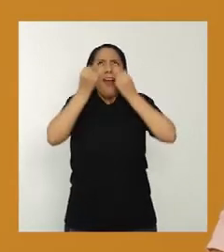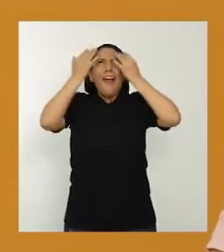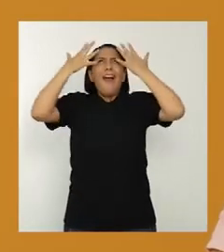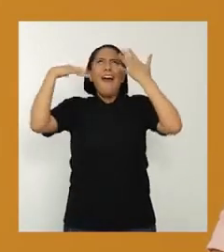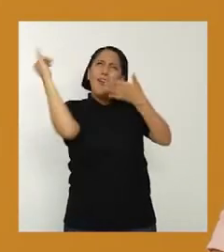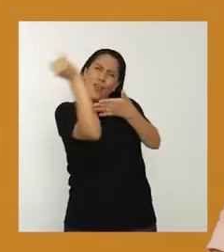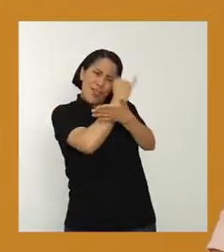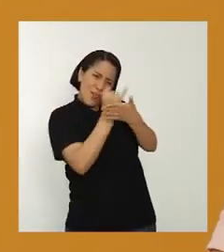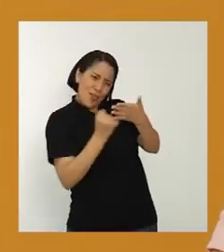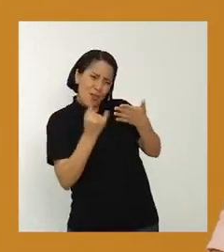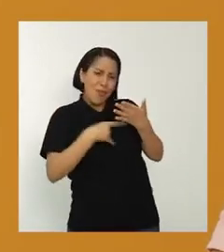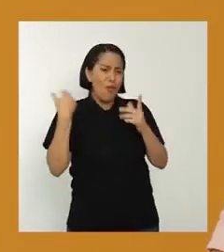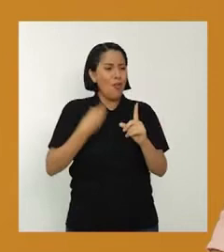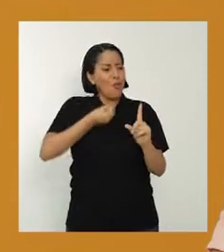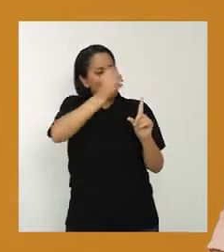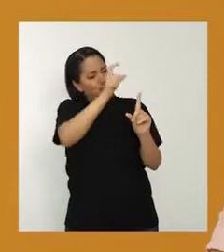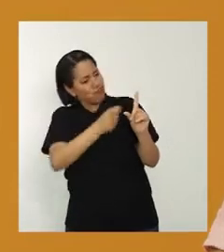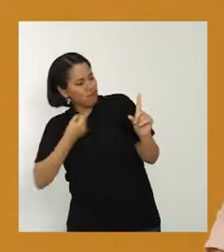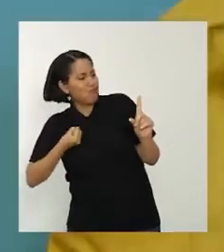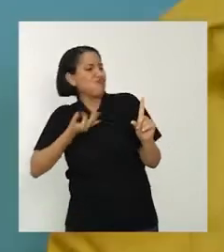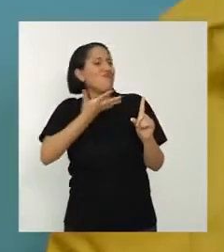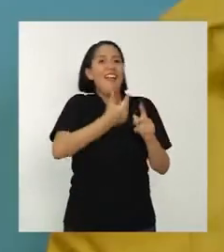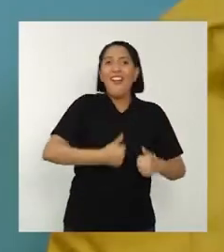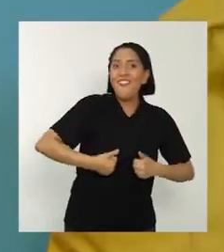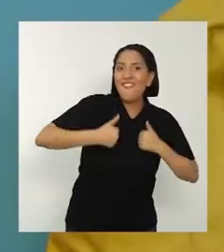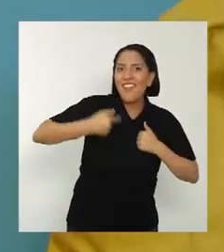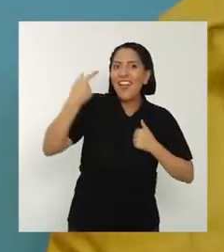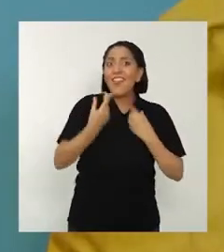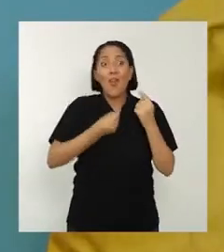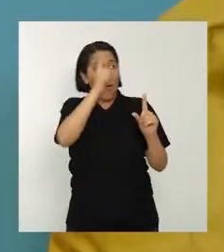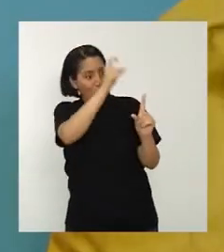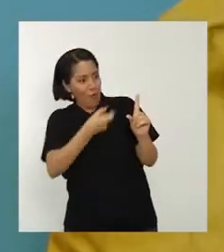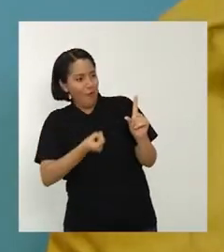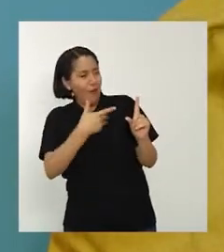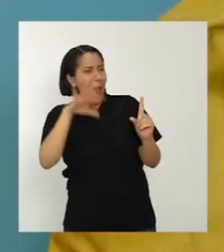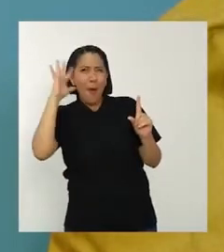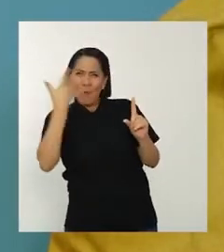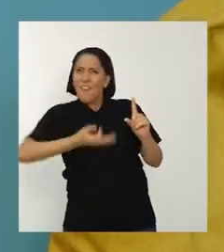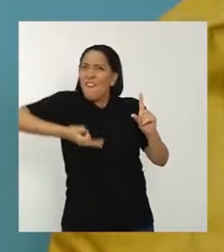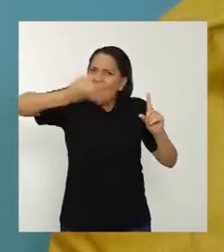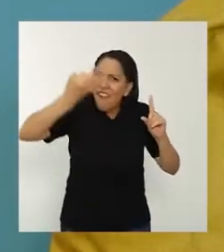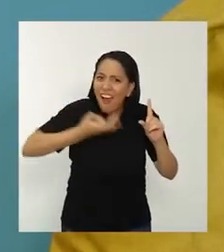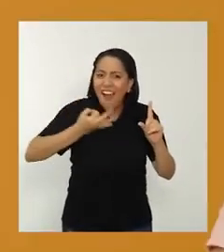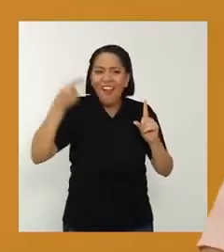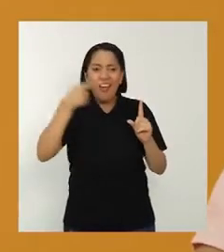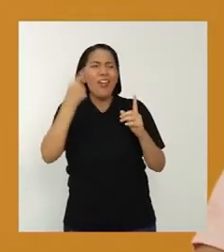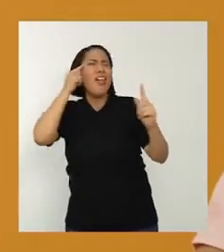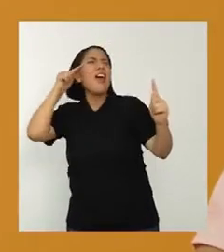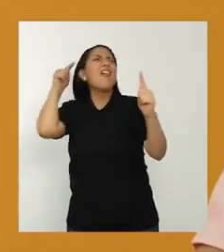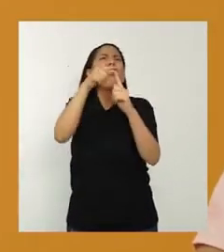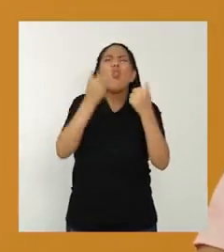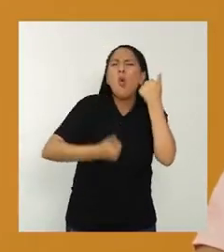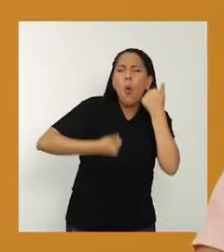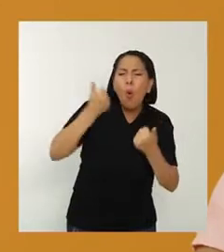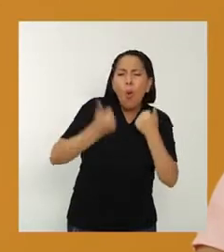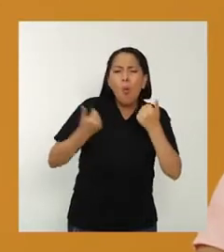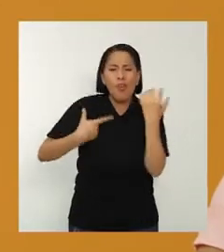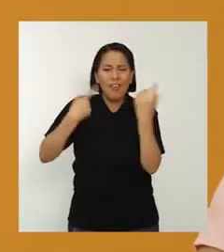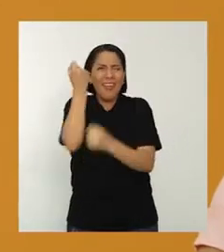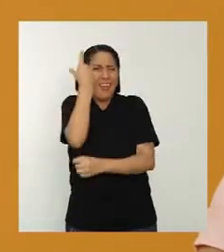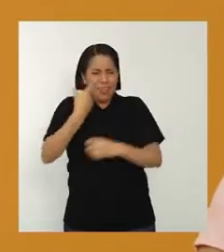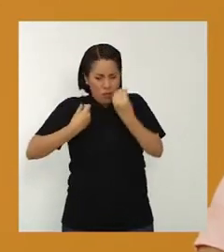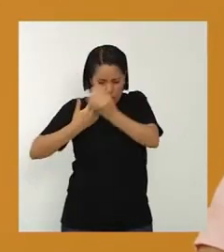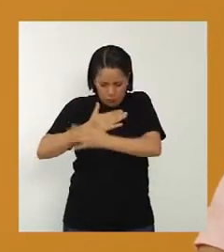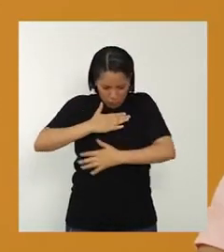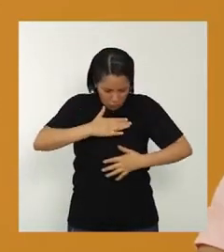pueden inspirarnos en crear dibujos que tengan mucha vida. Y así haremos que nuestros personajes se vean reales. El reto de hoy será